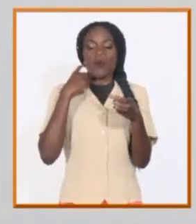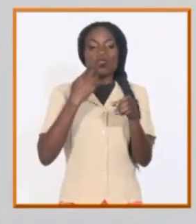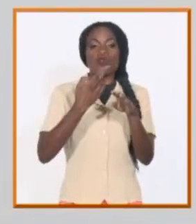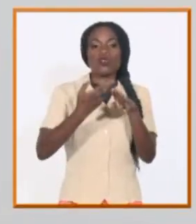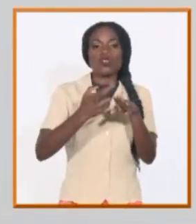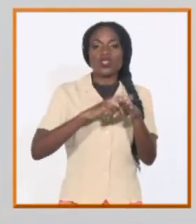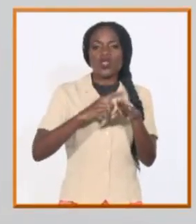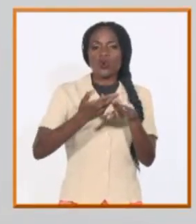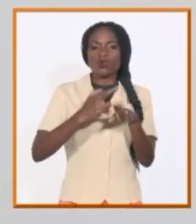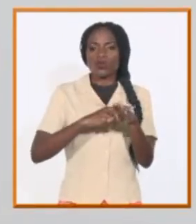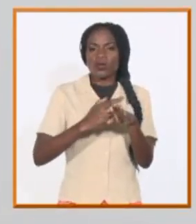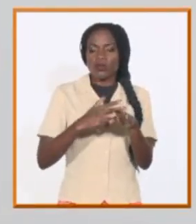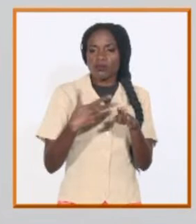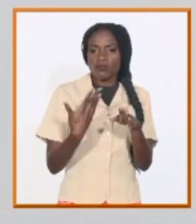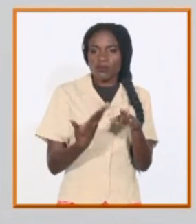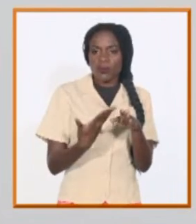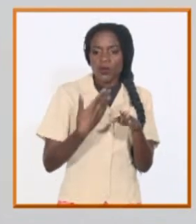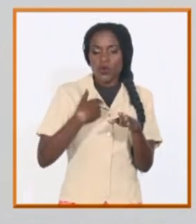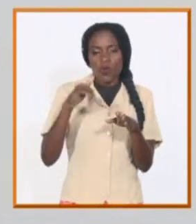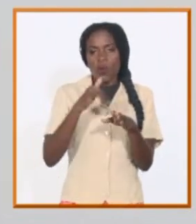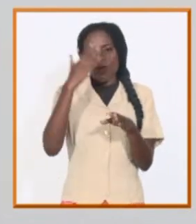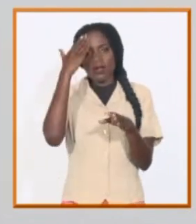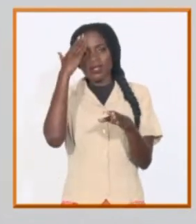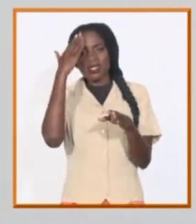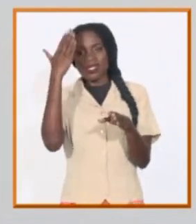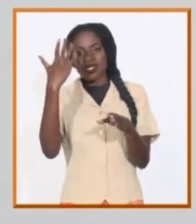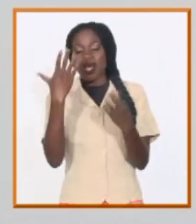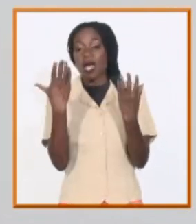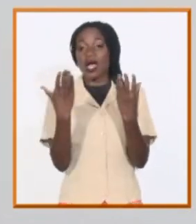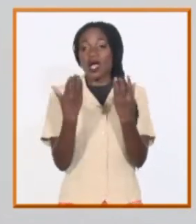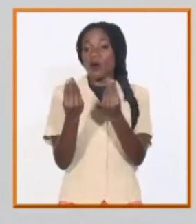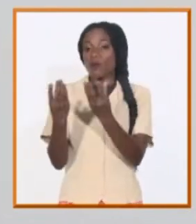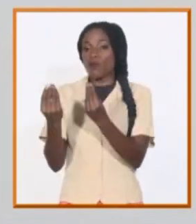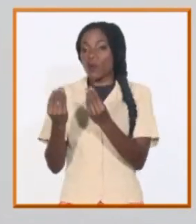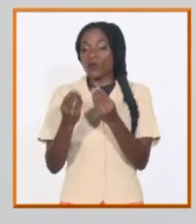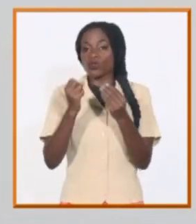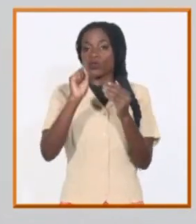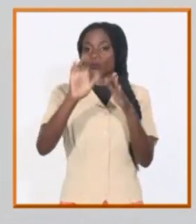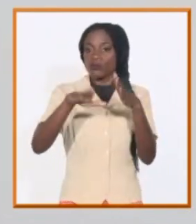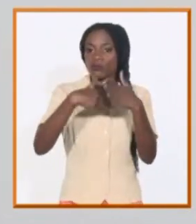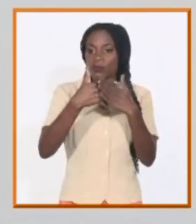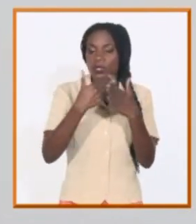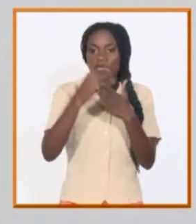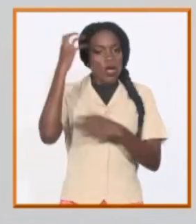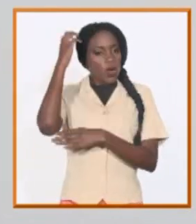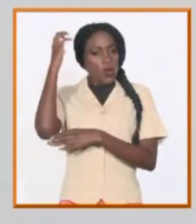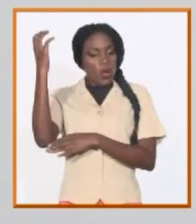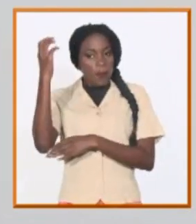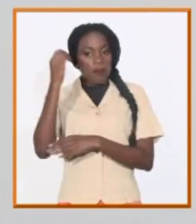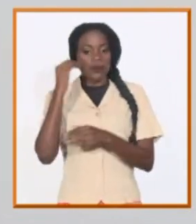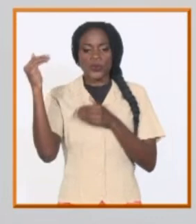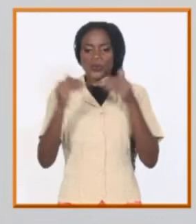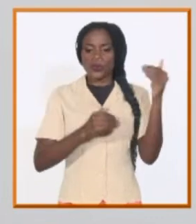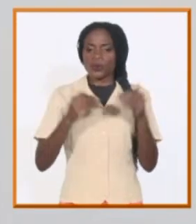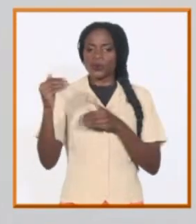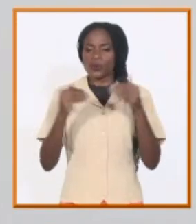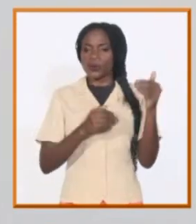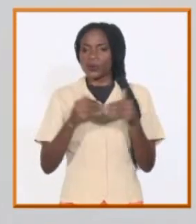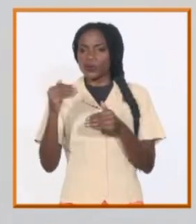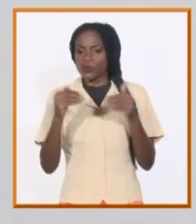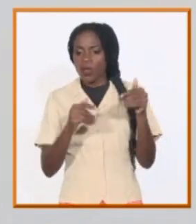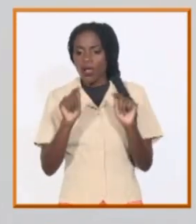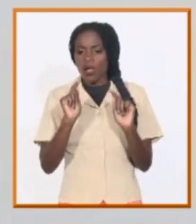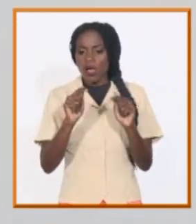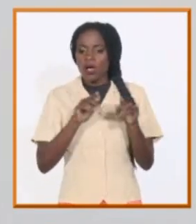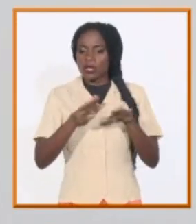reconocimiento y un agradecimiento a muchas entidades, organismos que participaron en